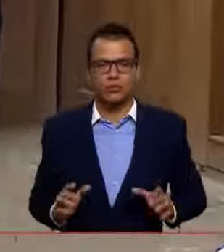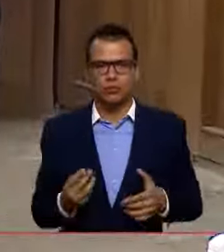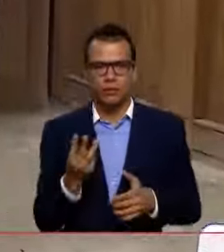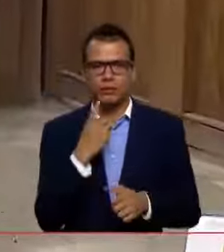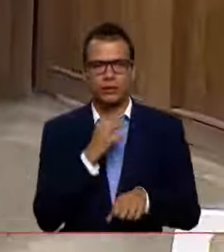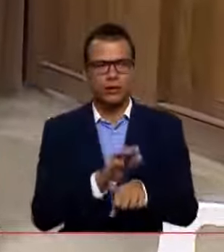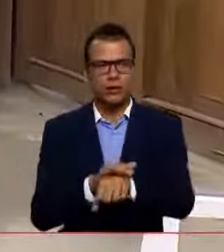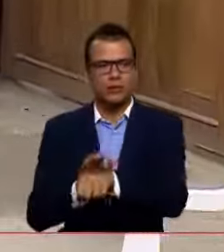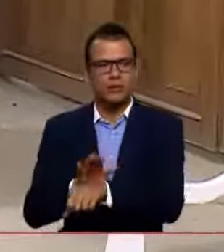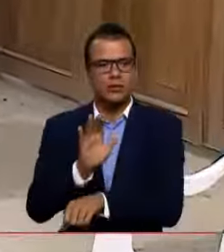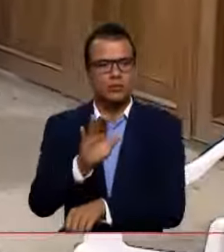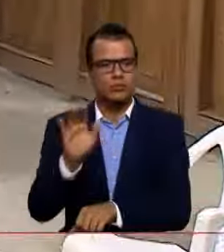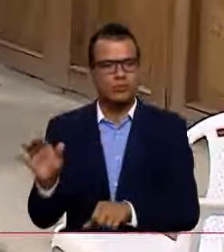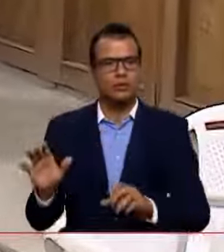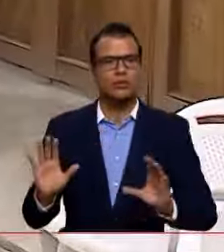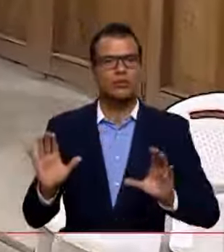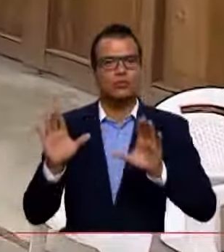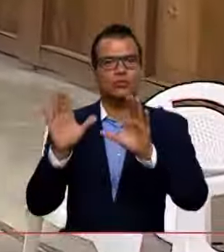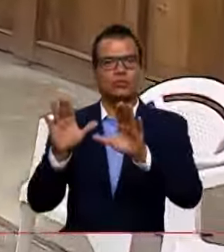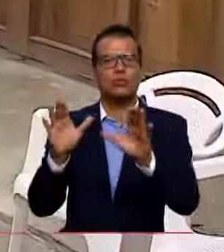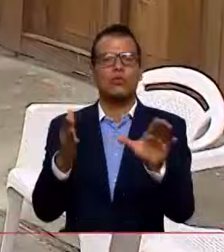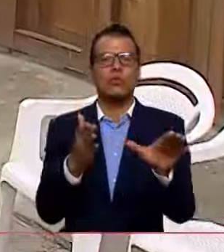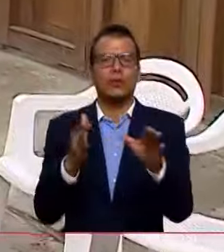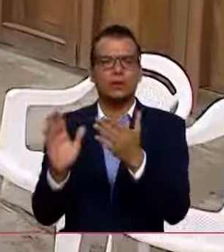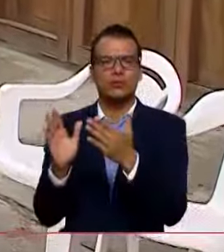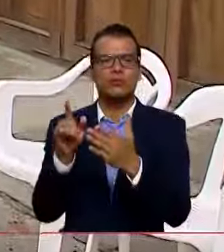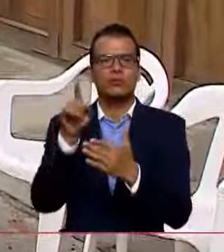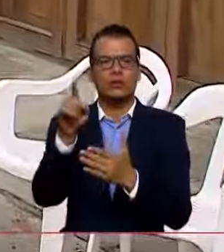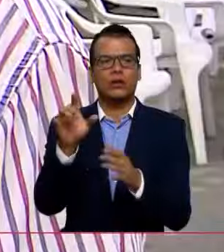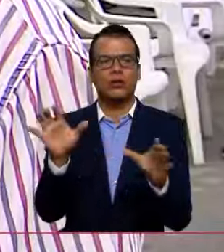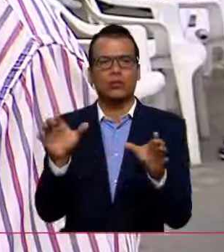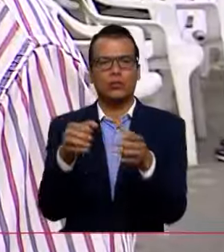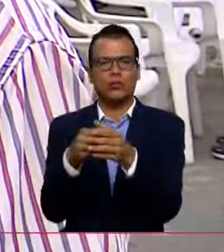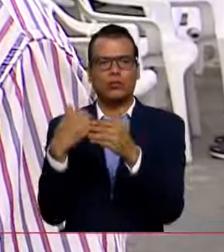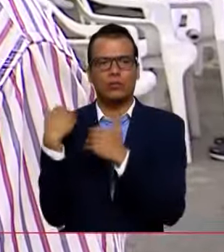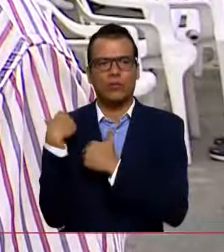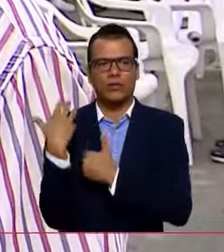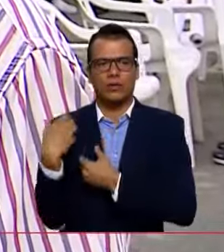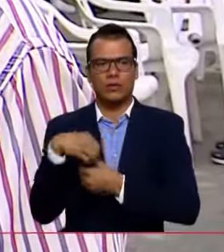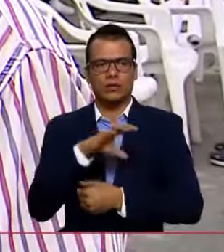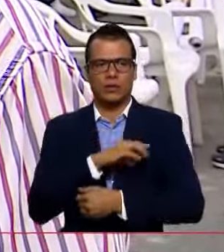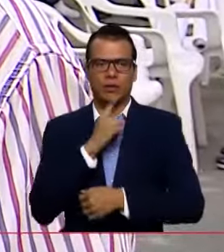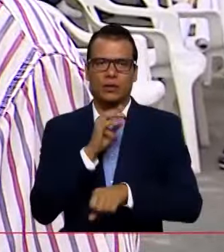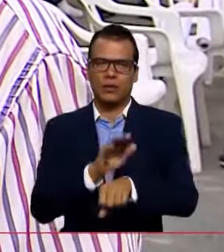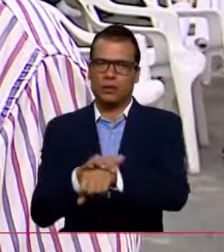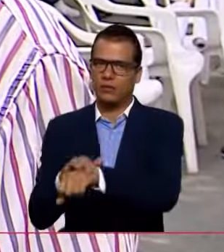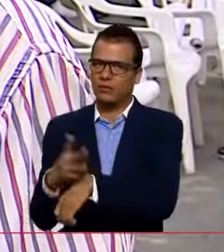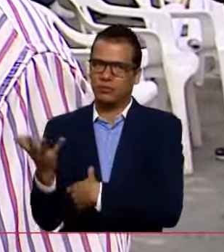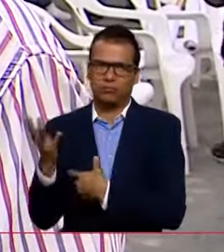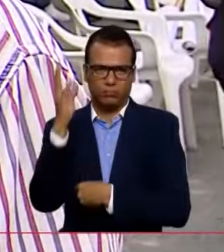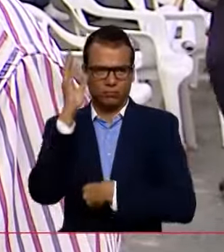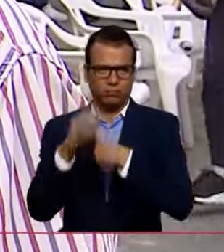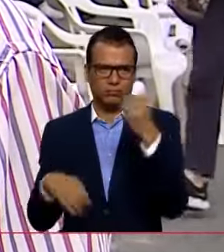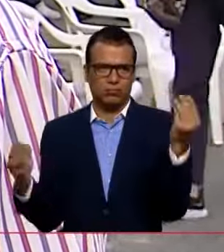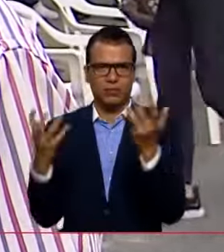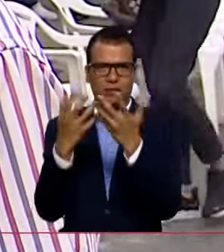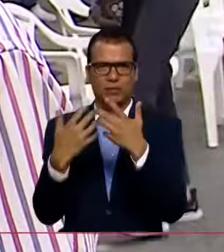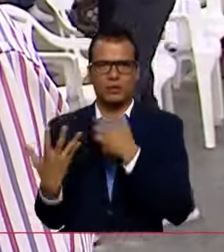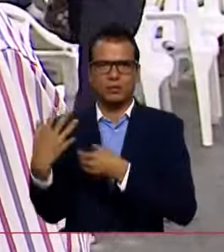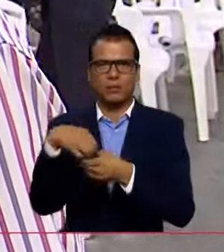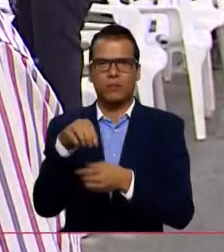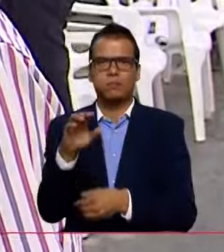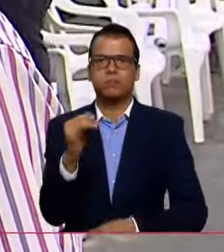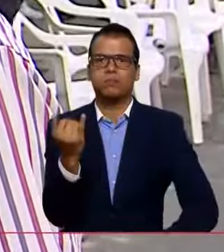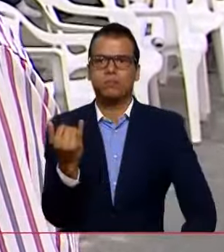Departamento de Planeación Municipal la reubicación de una empresa. La construcción de una fábrica de alta tecnología en